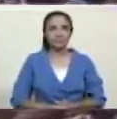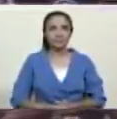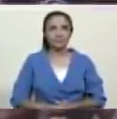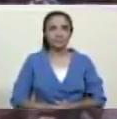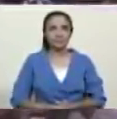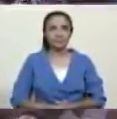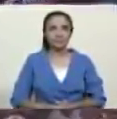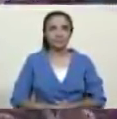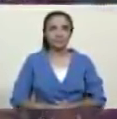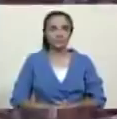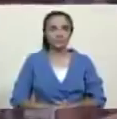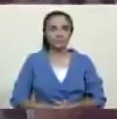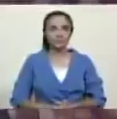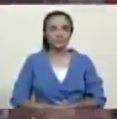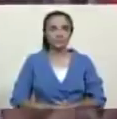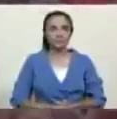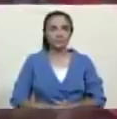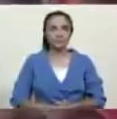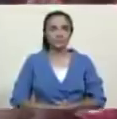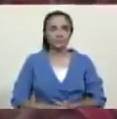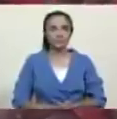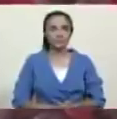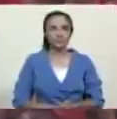¡Saludo solidario!